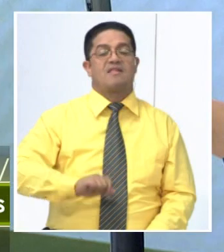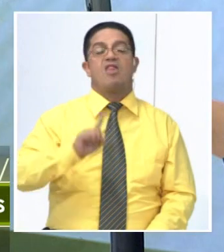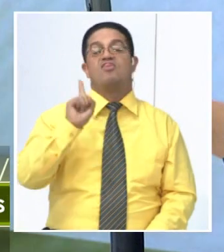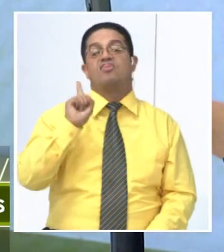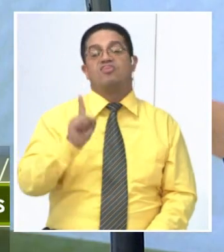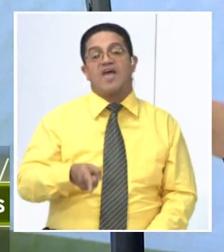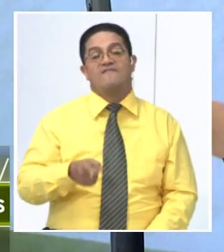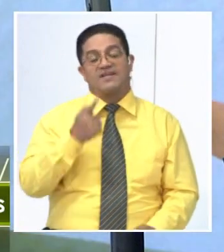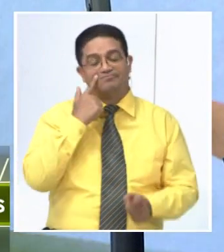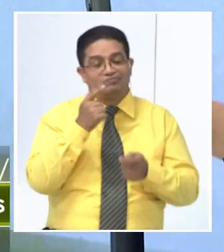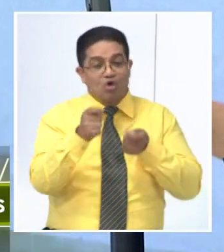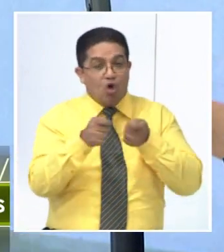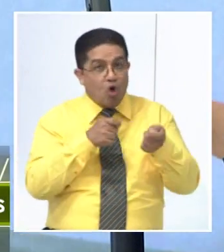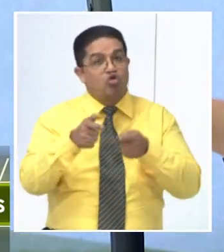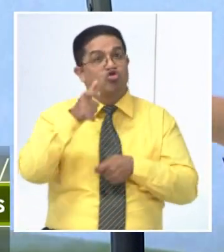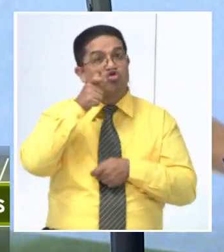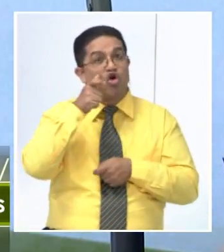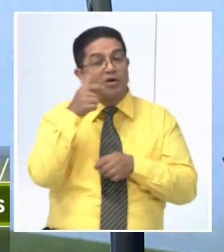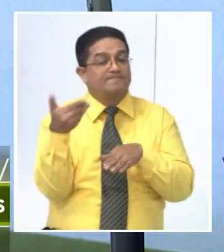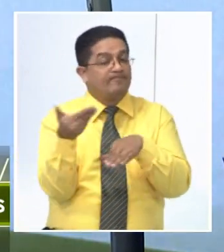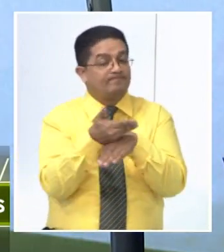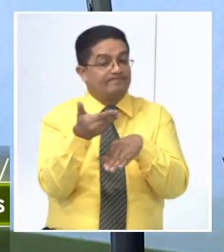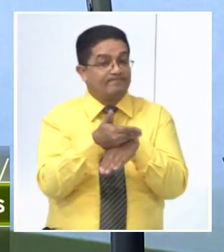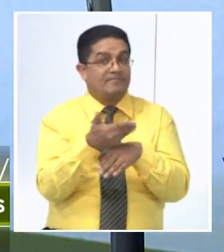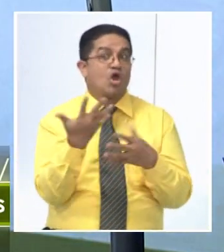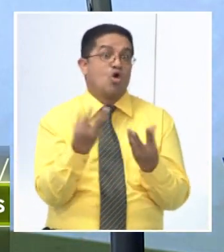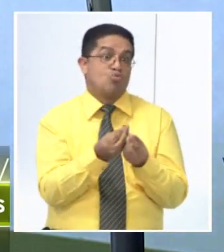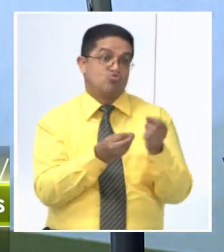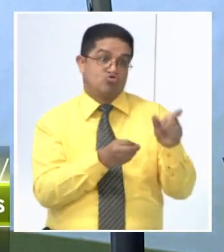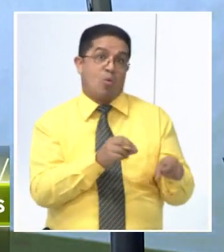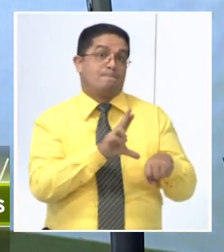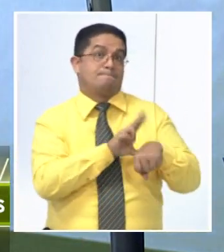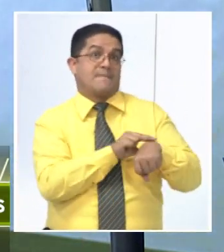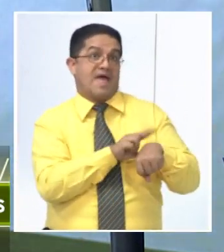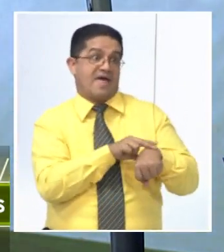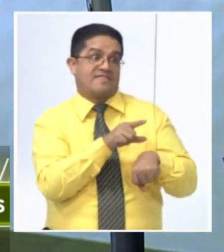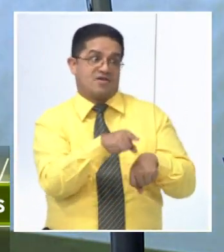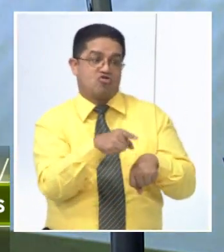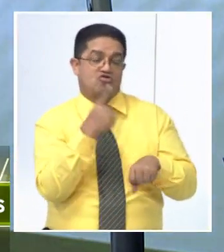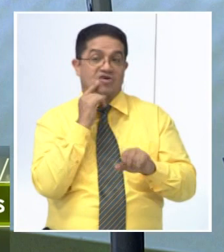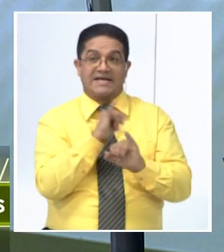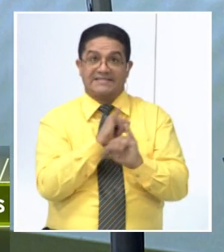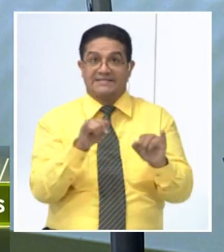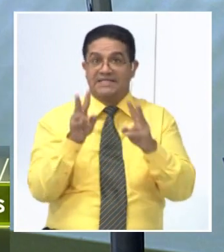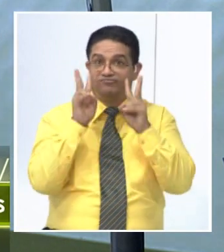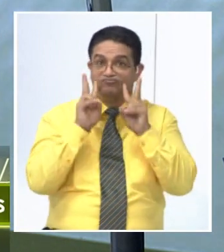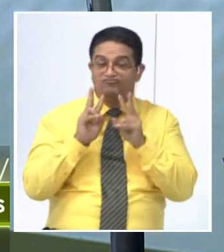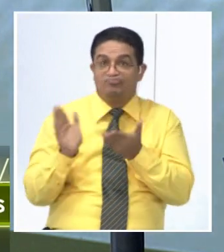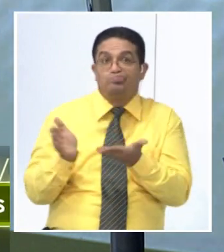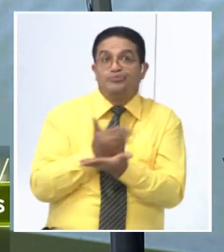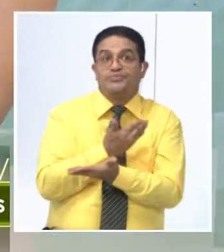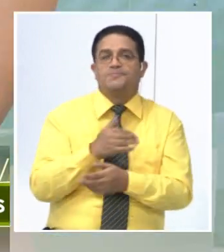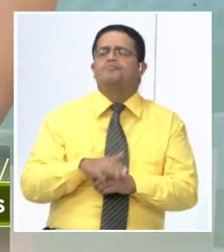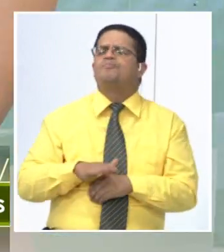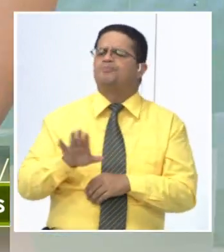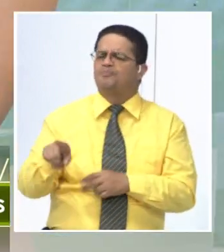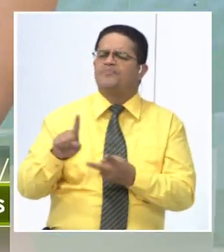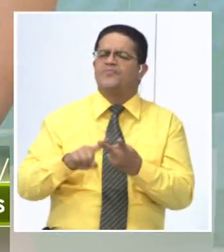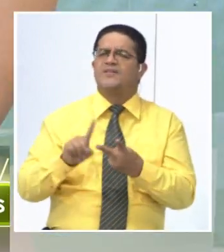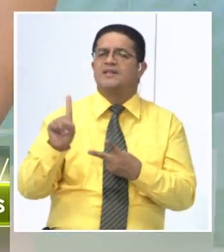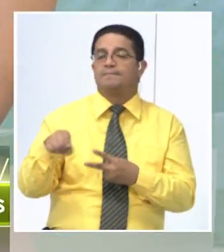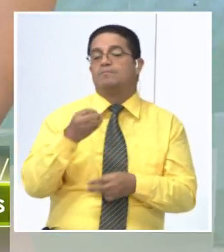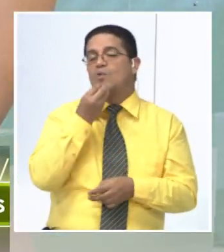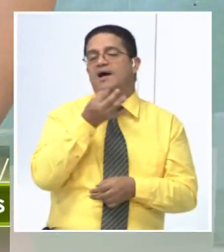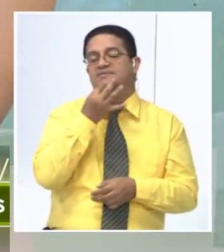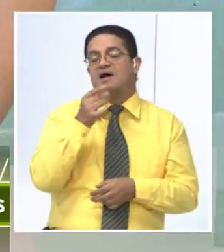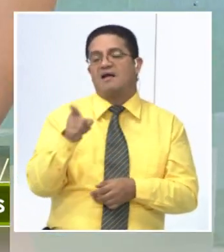un control periódico con el equipo interdisciplinario que le ha tratado esta neoplasia. Por acá el señor Tortosa nos dice: buenas tardes,